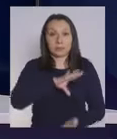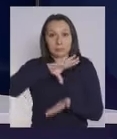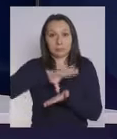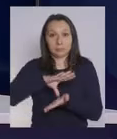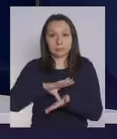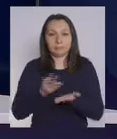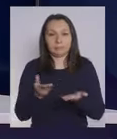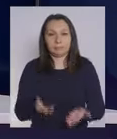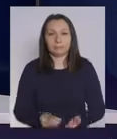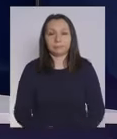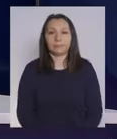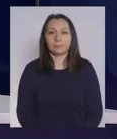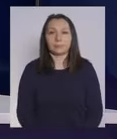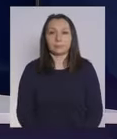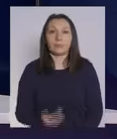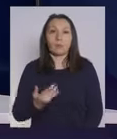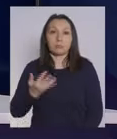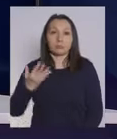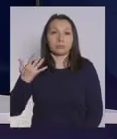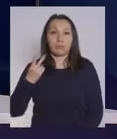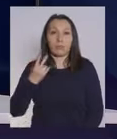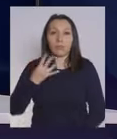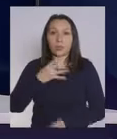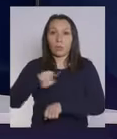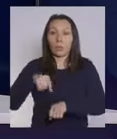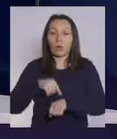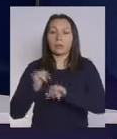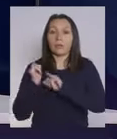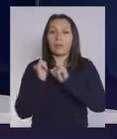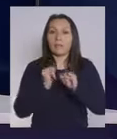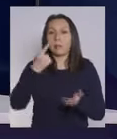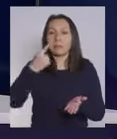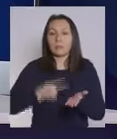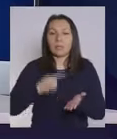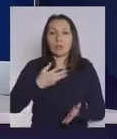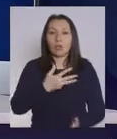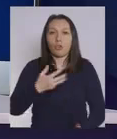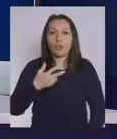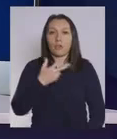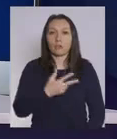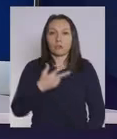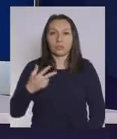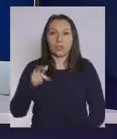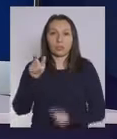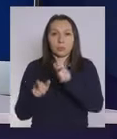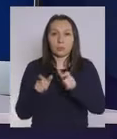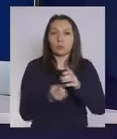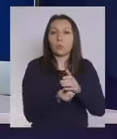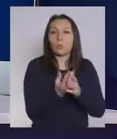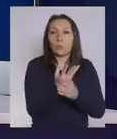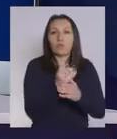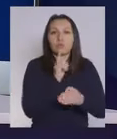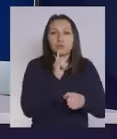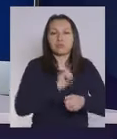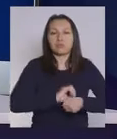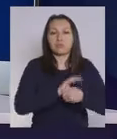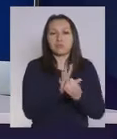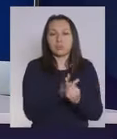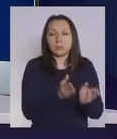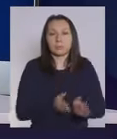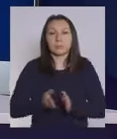la siguiente. Las últimas 24 horas han informado 1.988 casos nuevos de coronavirus, de